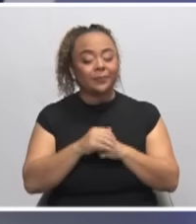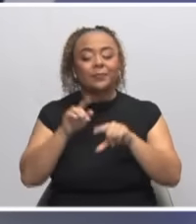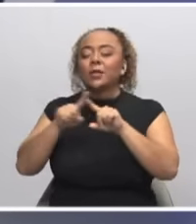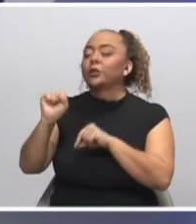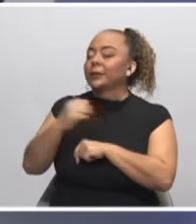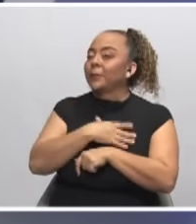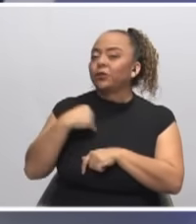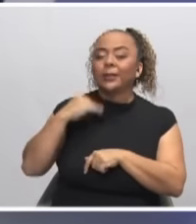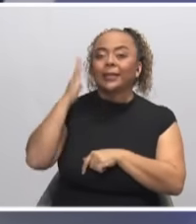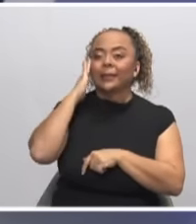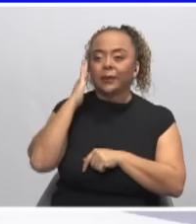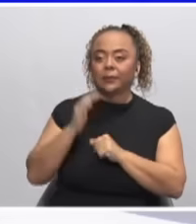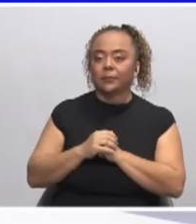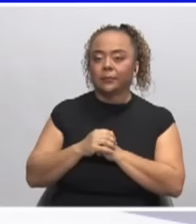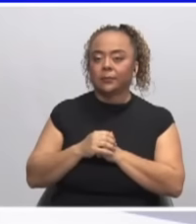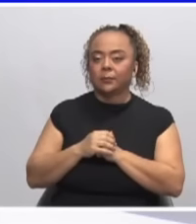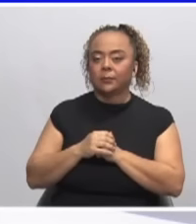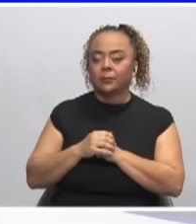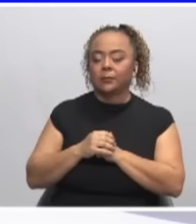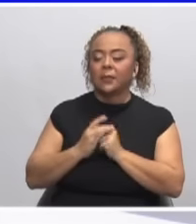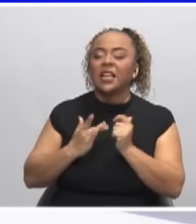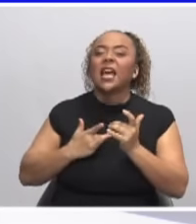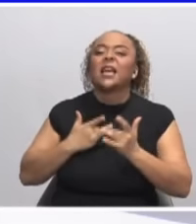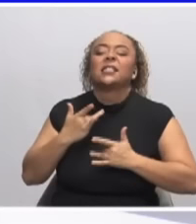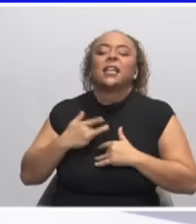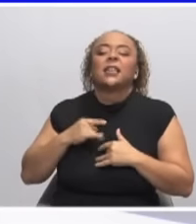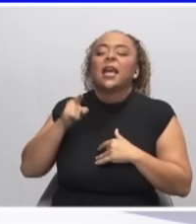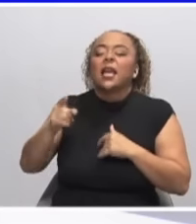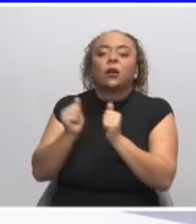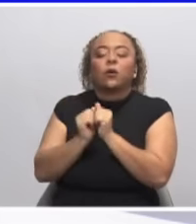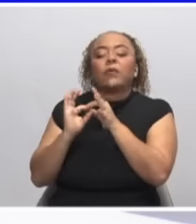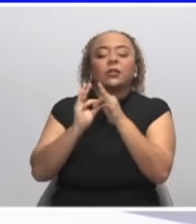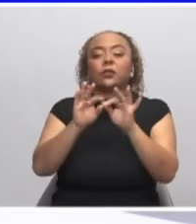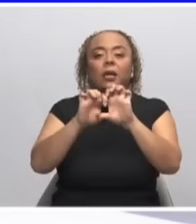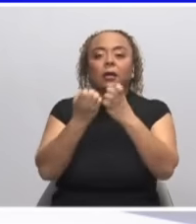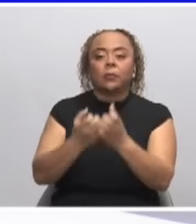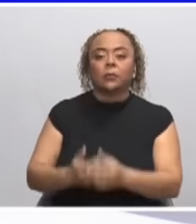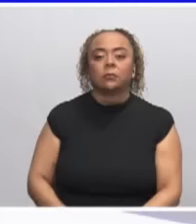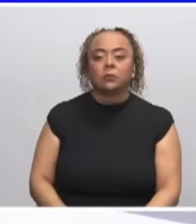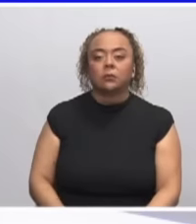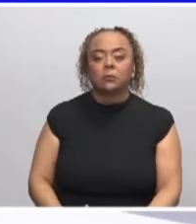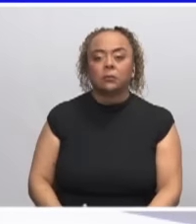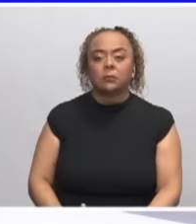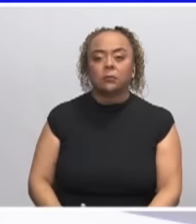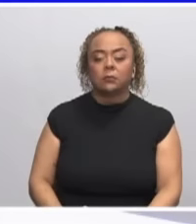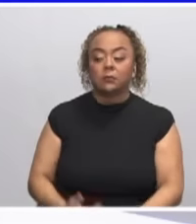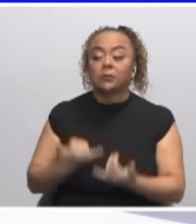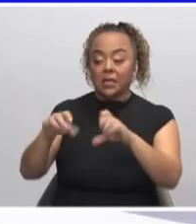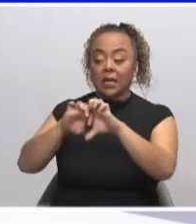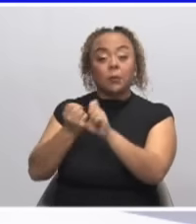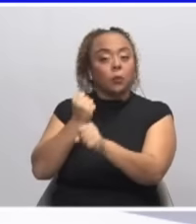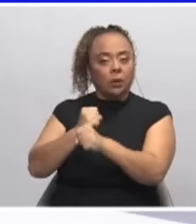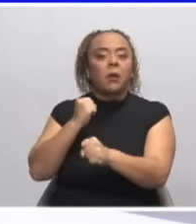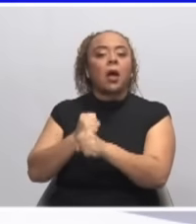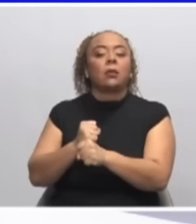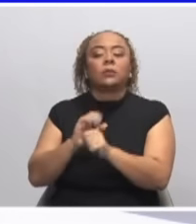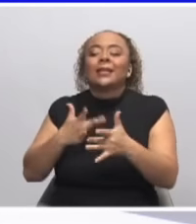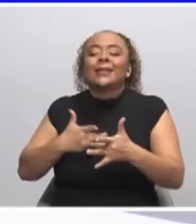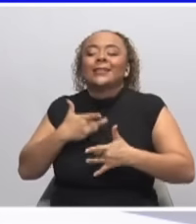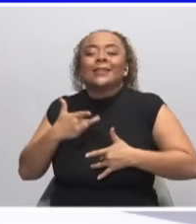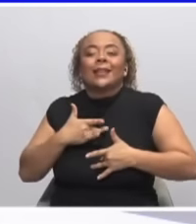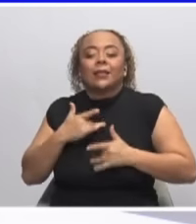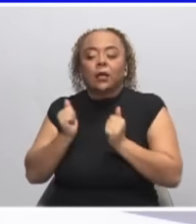gustaría saber qué siente él con respecto al equipo ya el equipo trabajado Qué siente él con